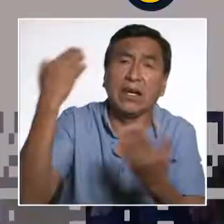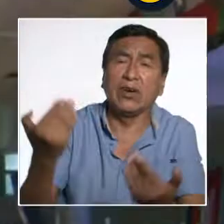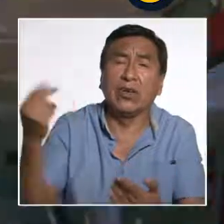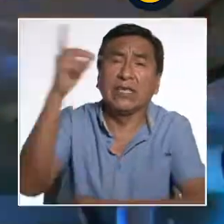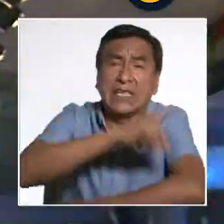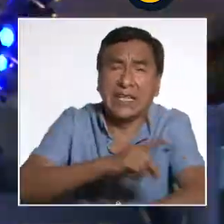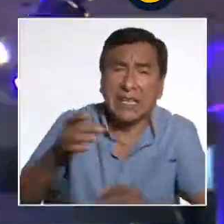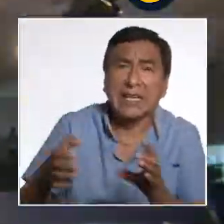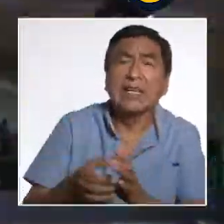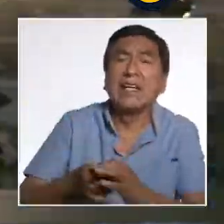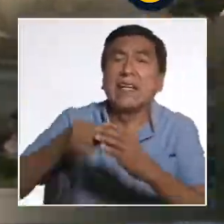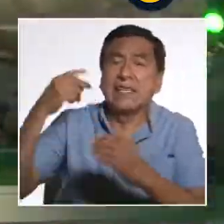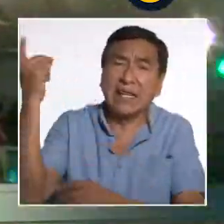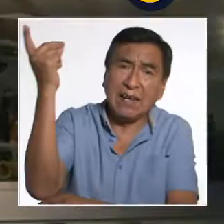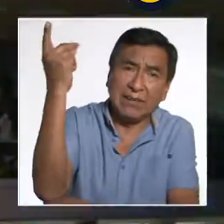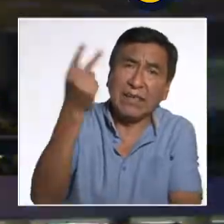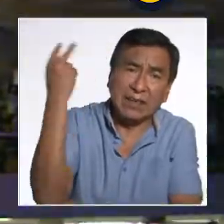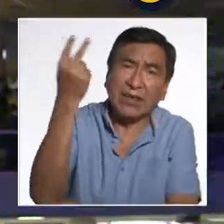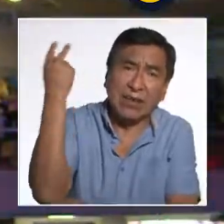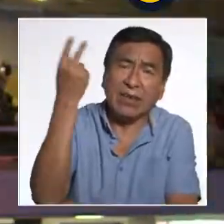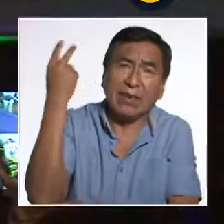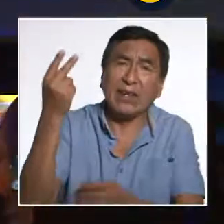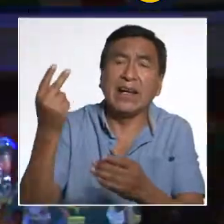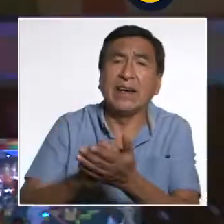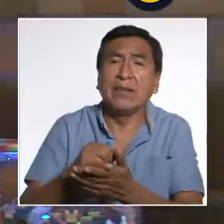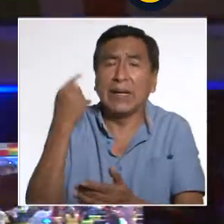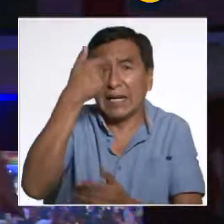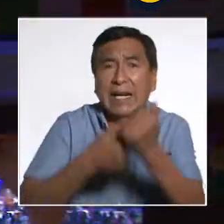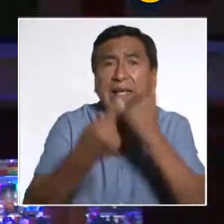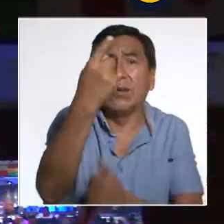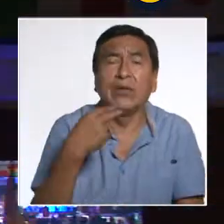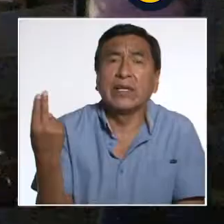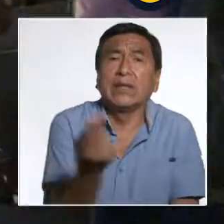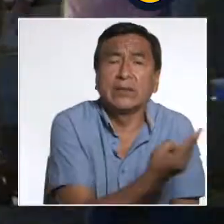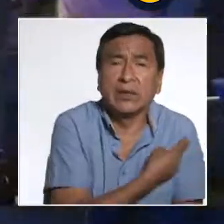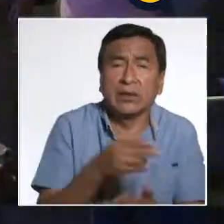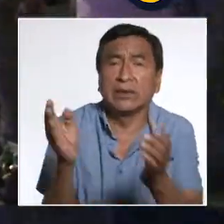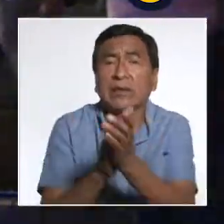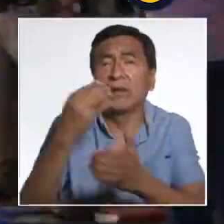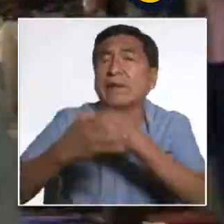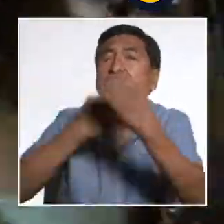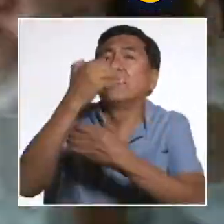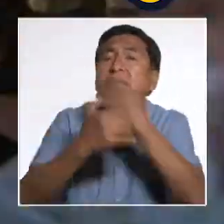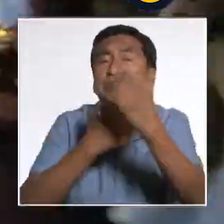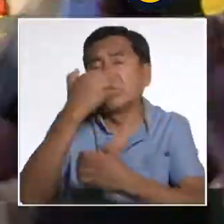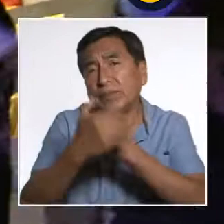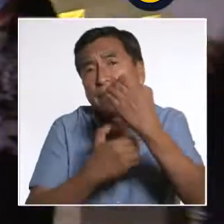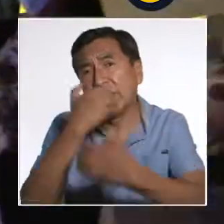el día que Jehová preparó para cada uno de nosotros. Hay victoria en